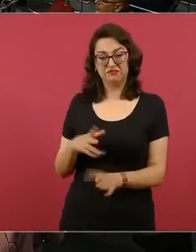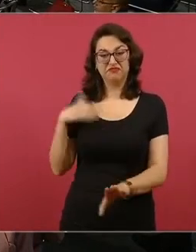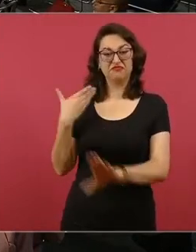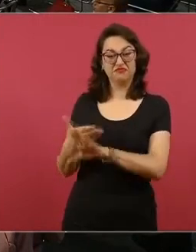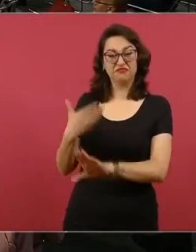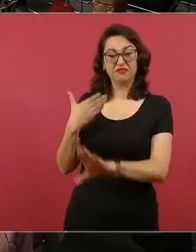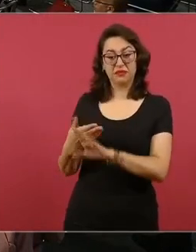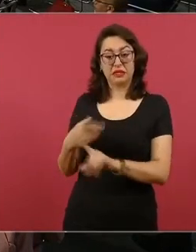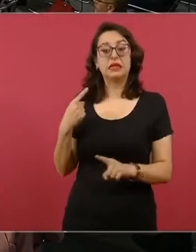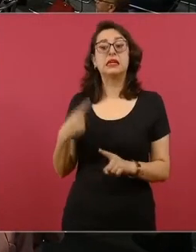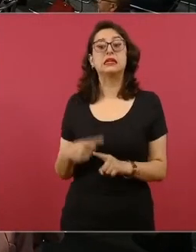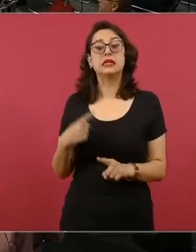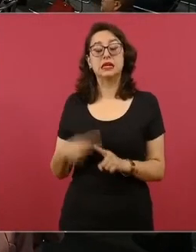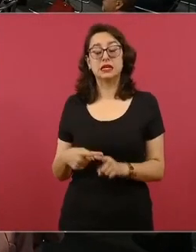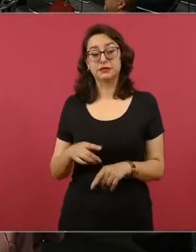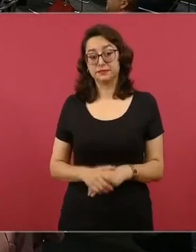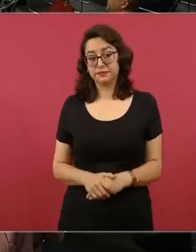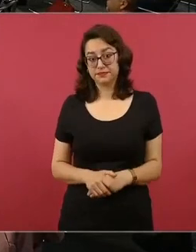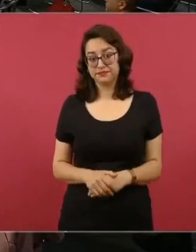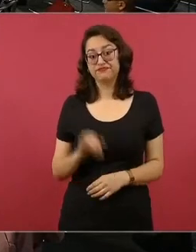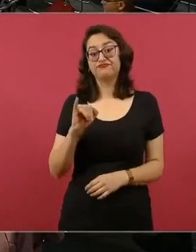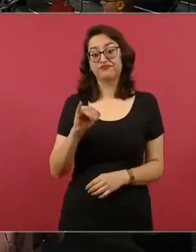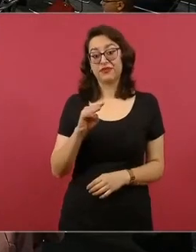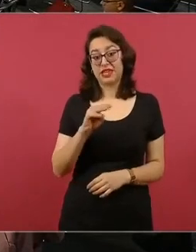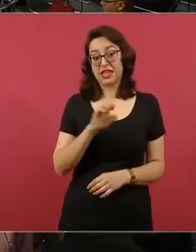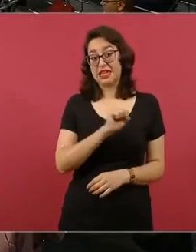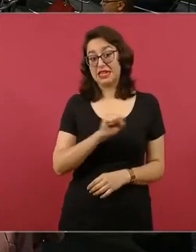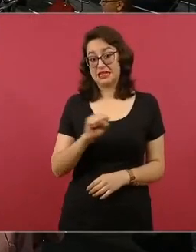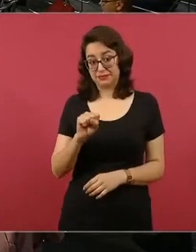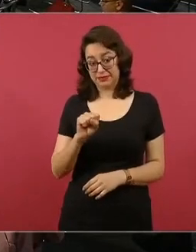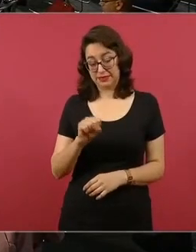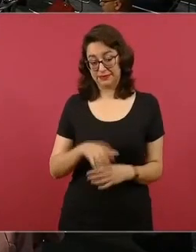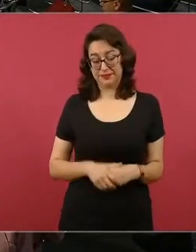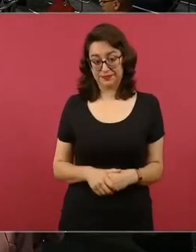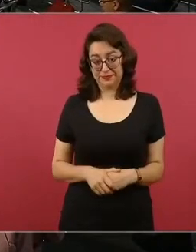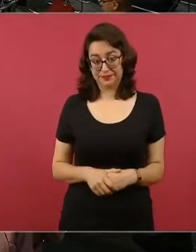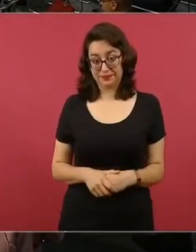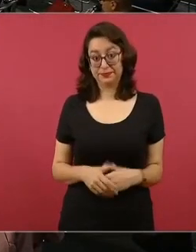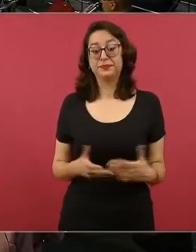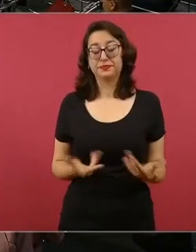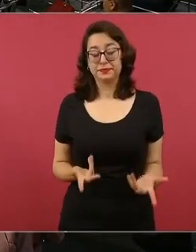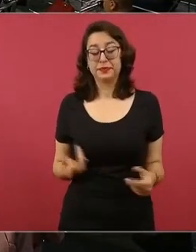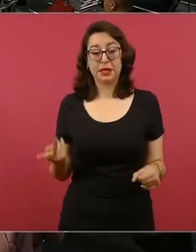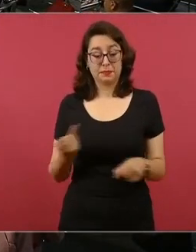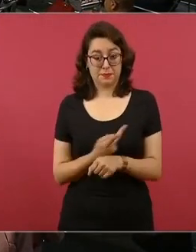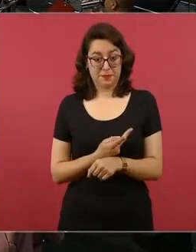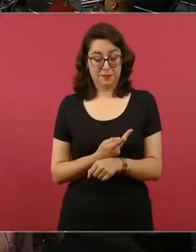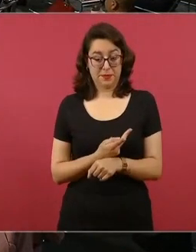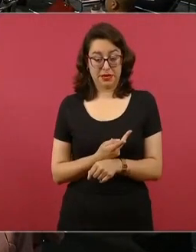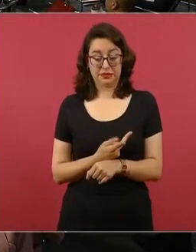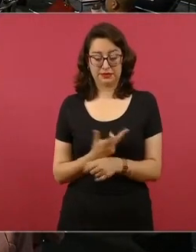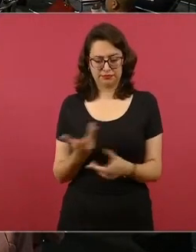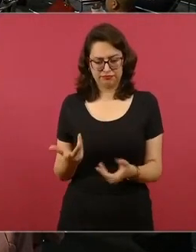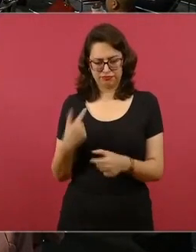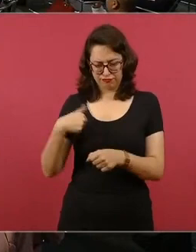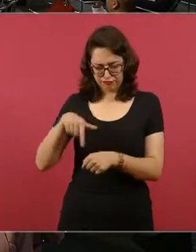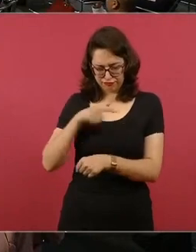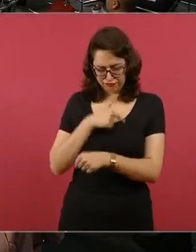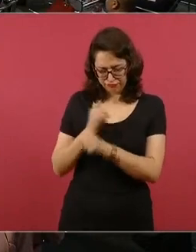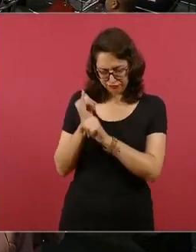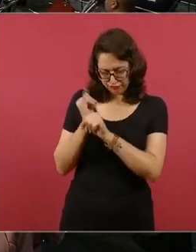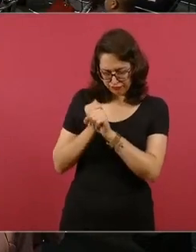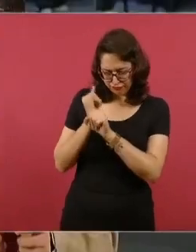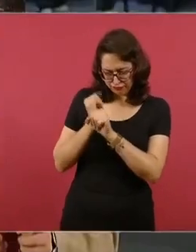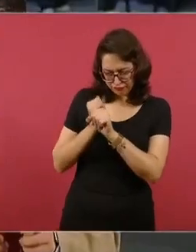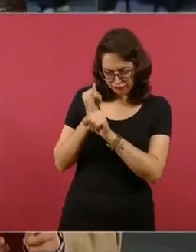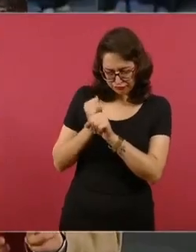puntos suspensivos, nos dimos a la tarea de investigar su caso y resulta que se trata de la inadecuada aplicación de la ley, que no solo es